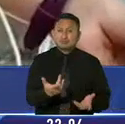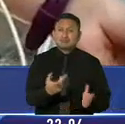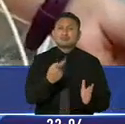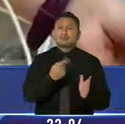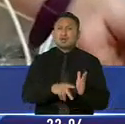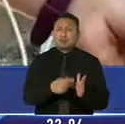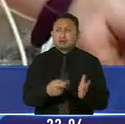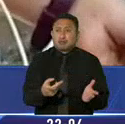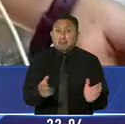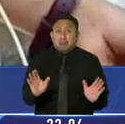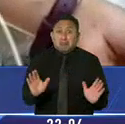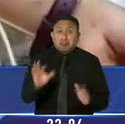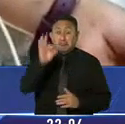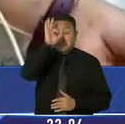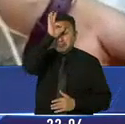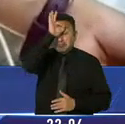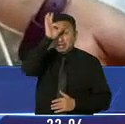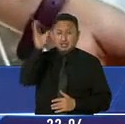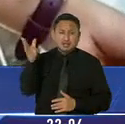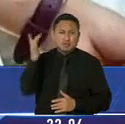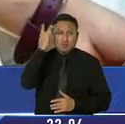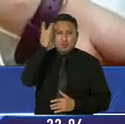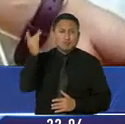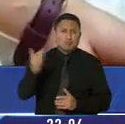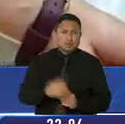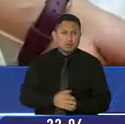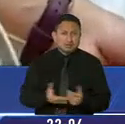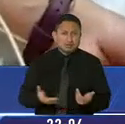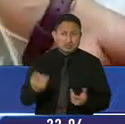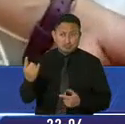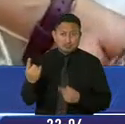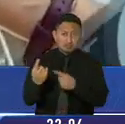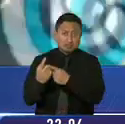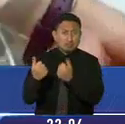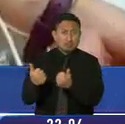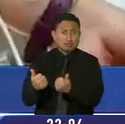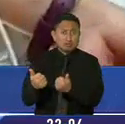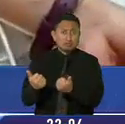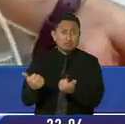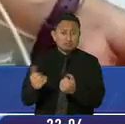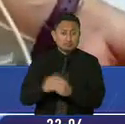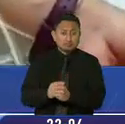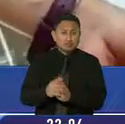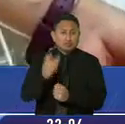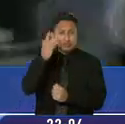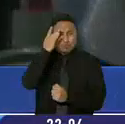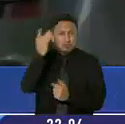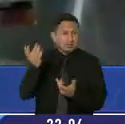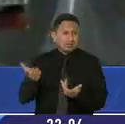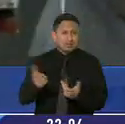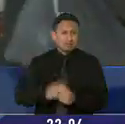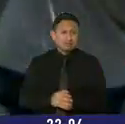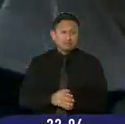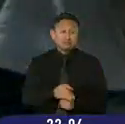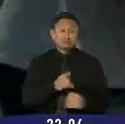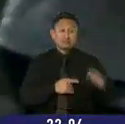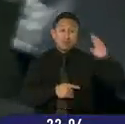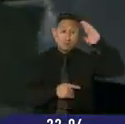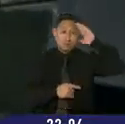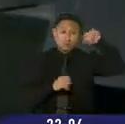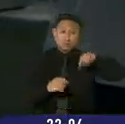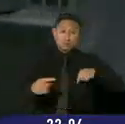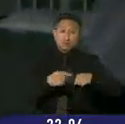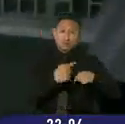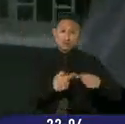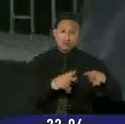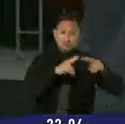por qué lo hacen. Si sabe que él no se metía con nadie, no sé por qué lo hicieron ahí. La policía investiga el hecho violento